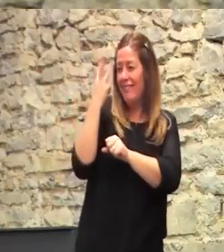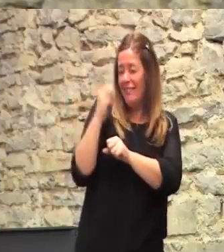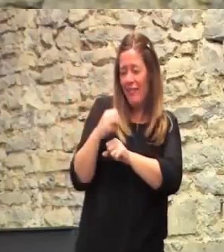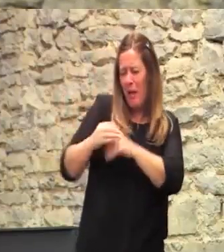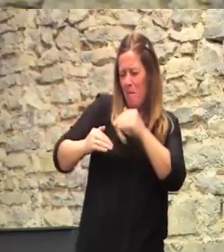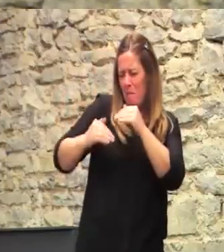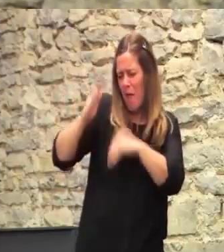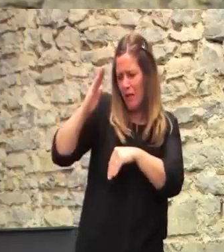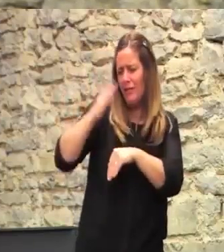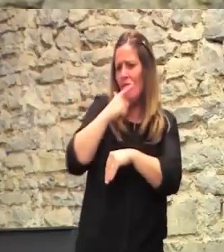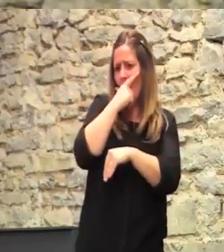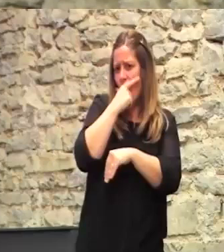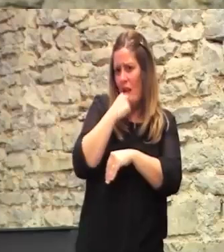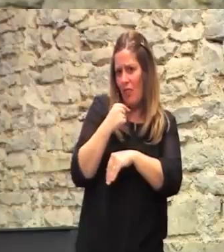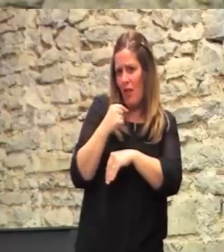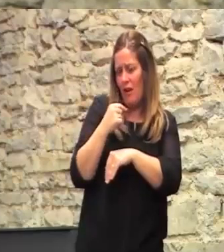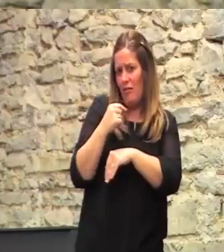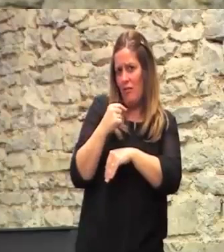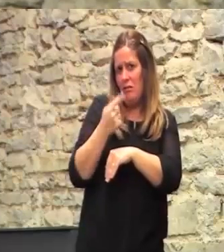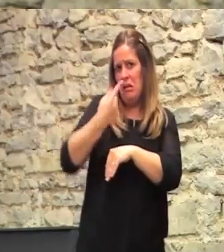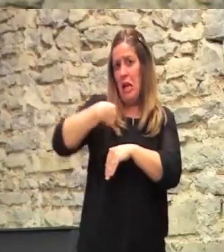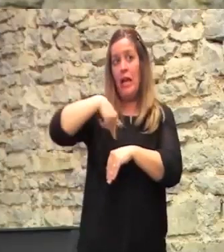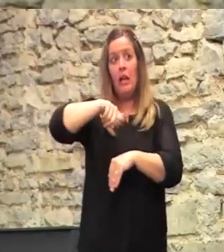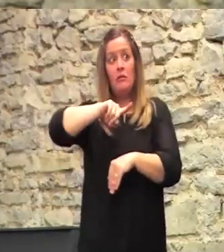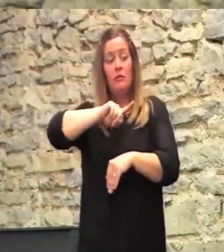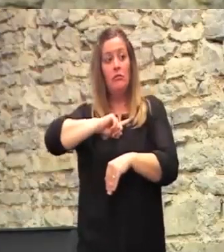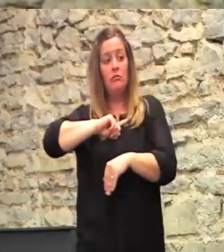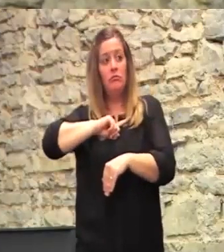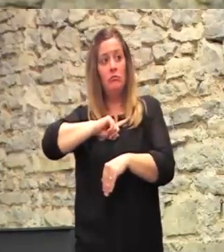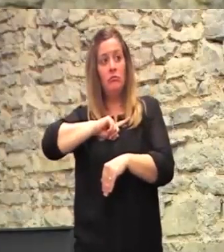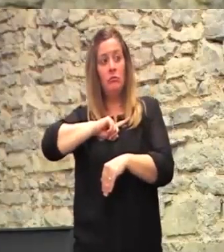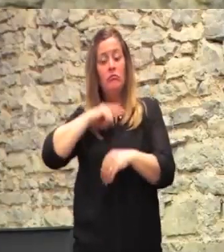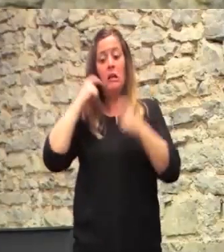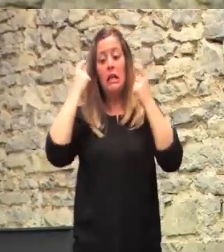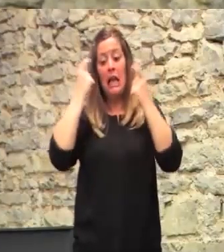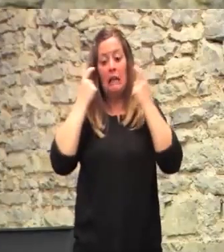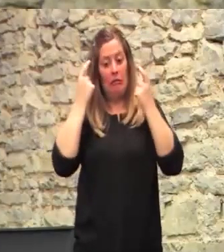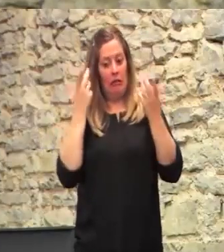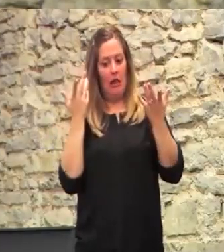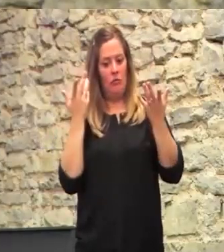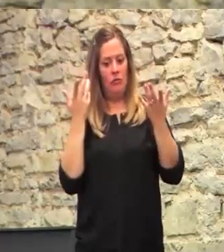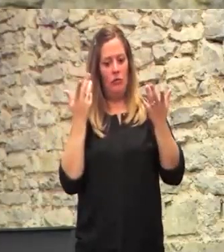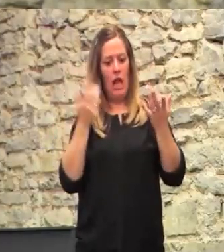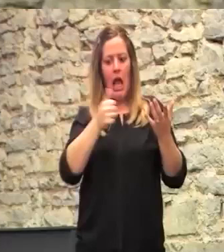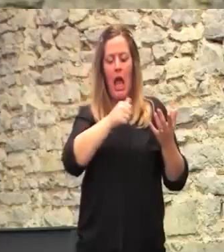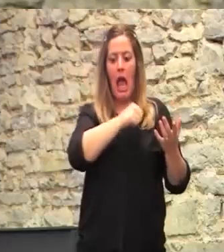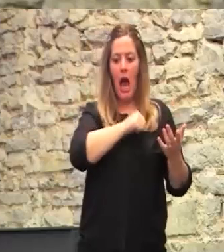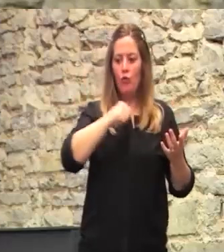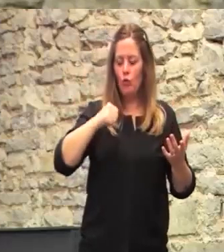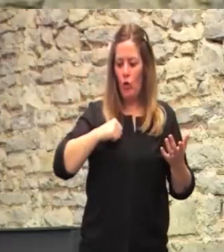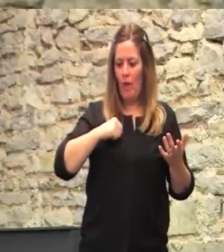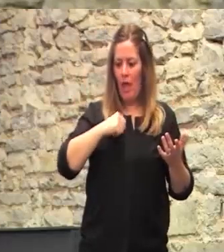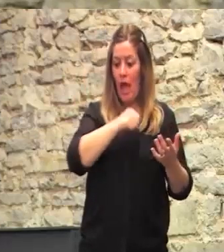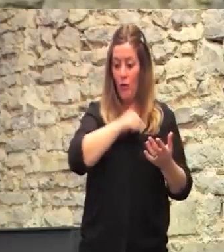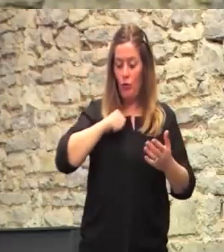estamos tratando de darle la importancia que tiene a la autonomía al desarrollo de la autonomía